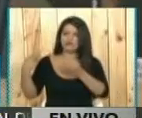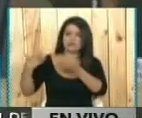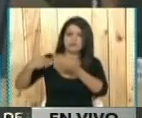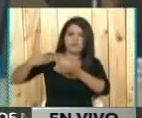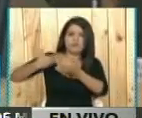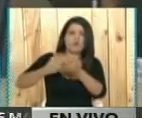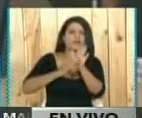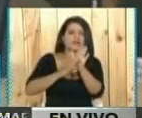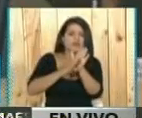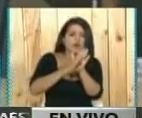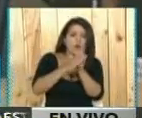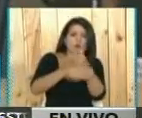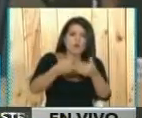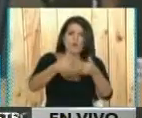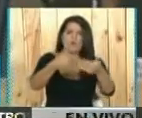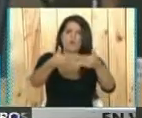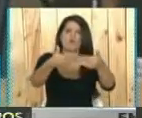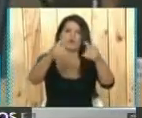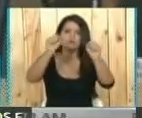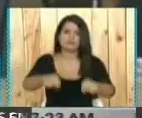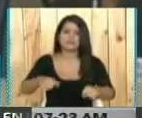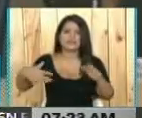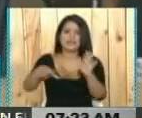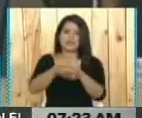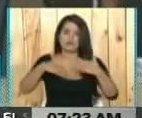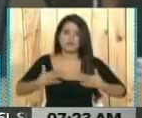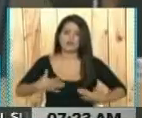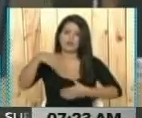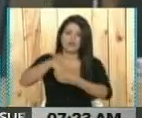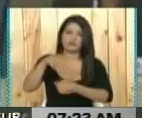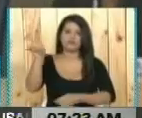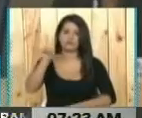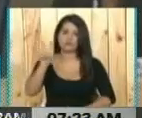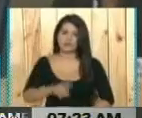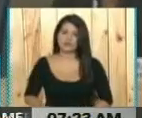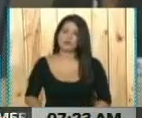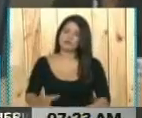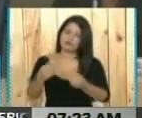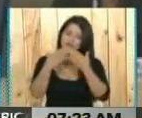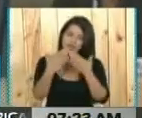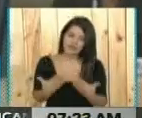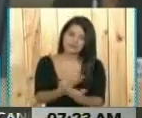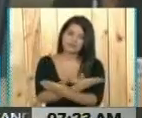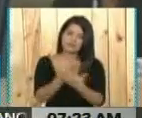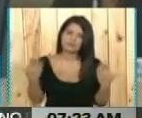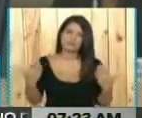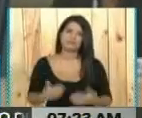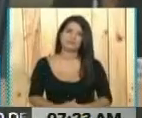universalidad y en la irreversibilidad de los derechos humanos en Venezuela. Muchísimas gracias.